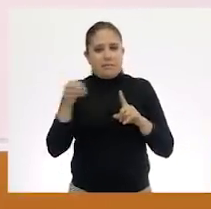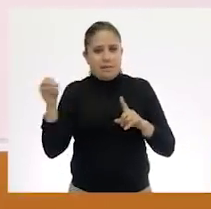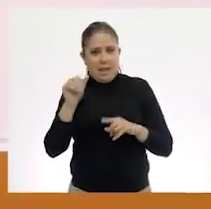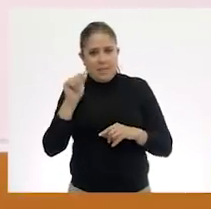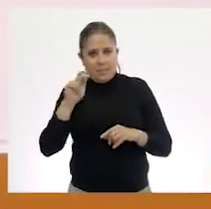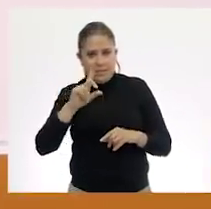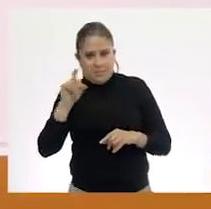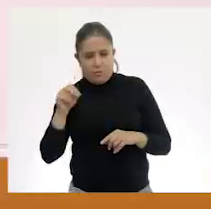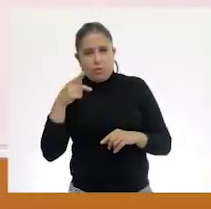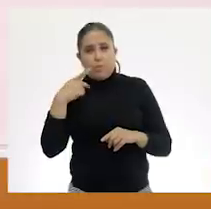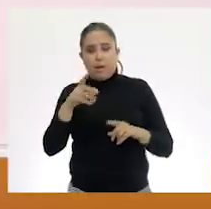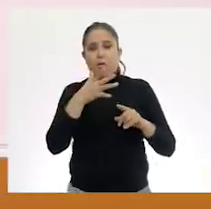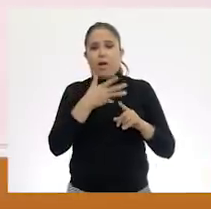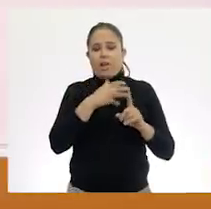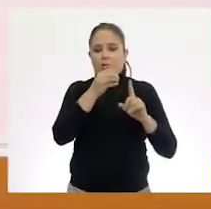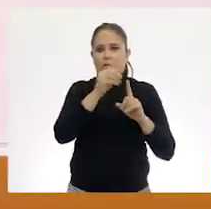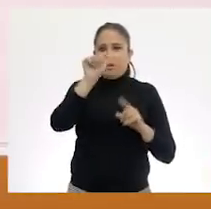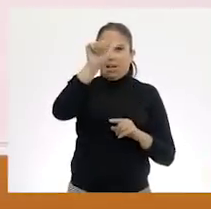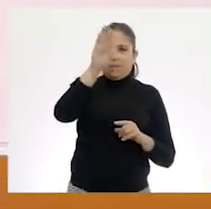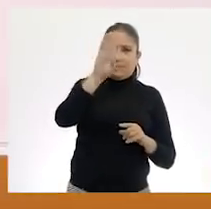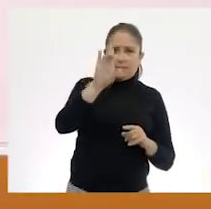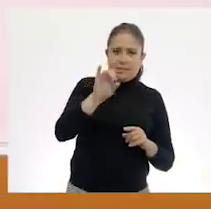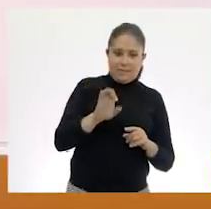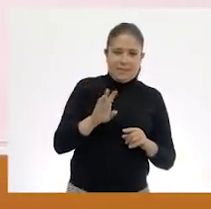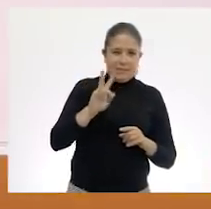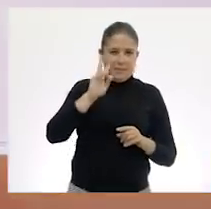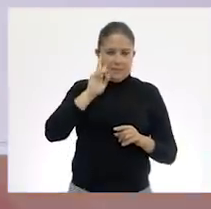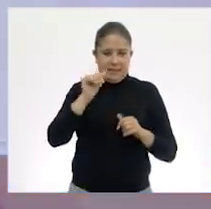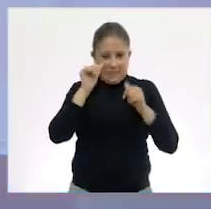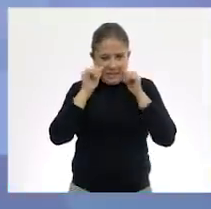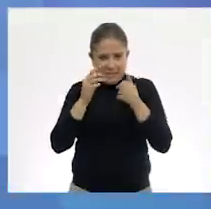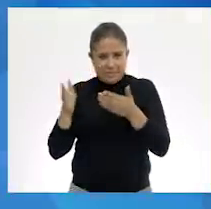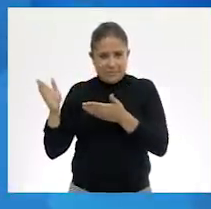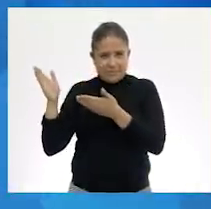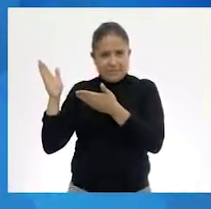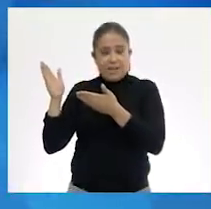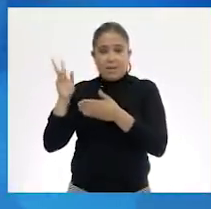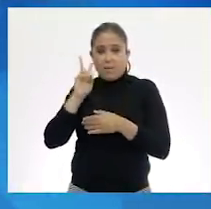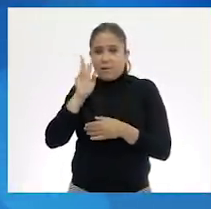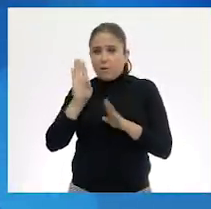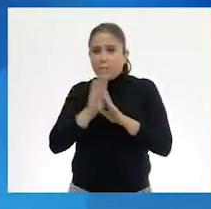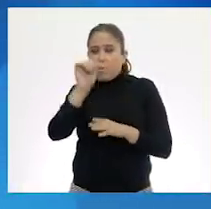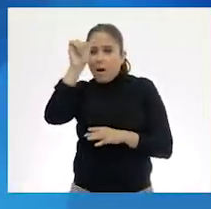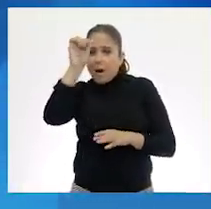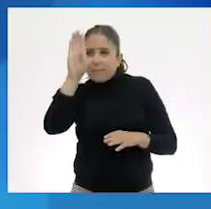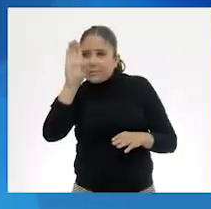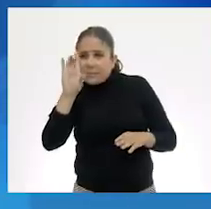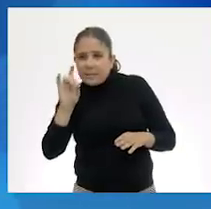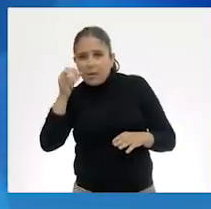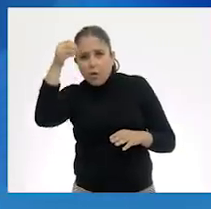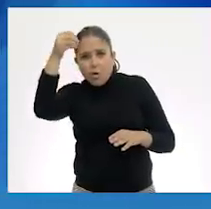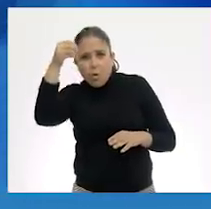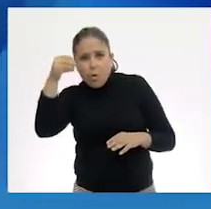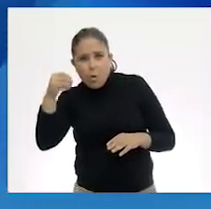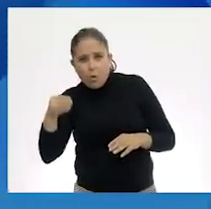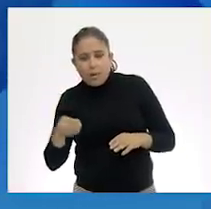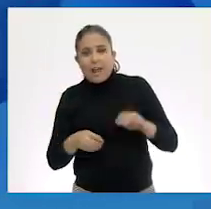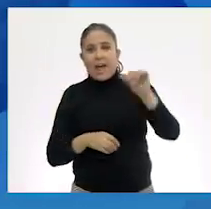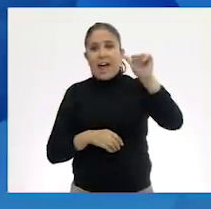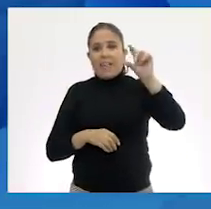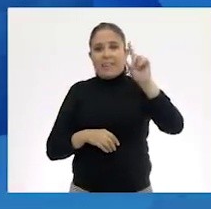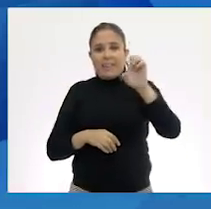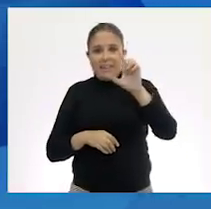pero está ordenado alfabéticamente. Mira, vamos a poner la atención para que vean cómo está ordenado alfabéticamente. Primero dice